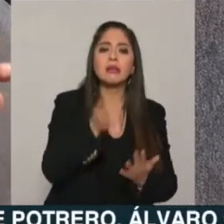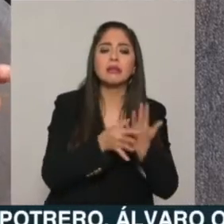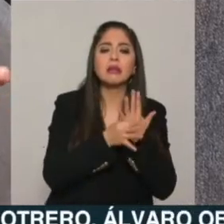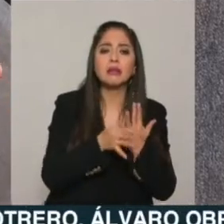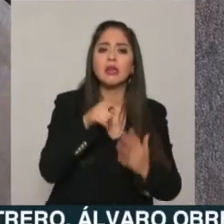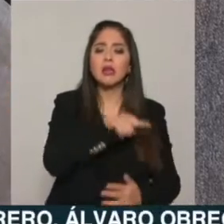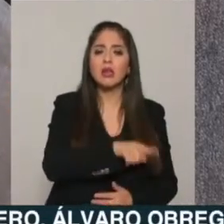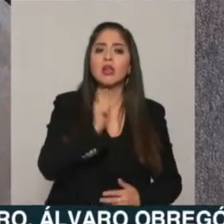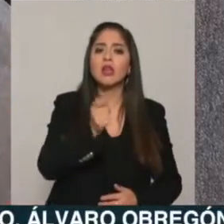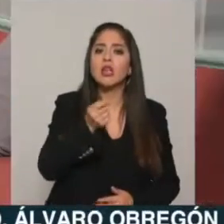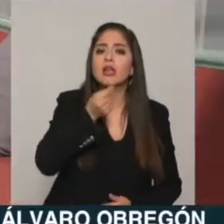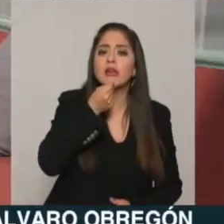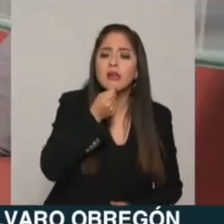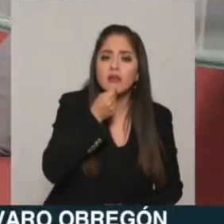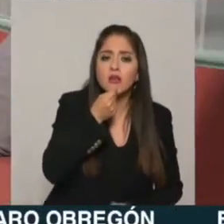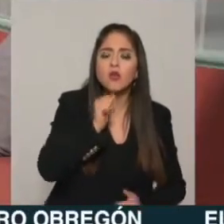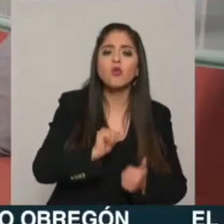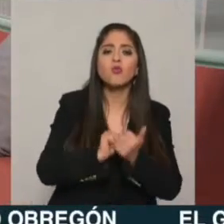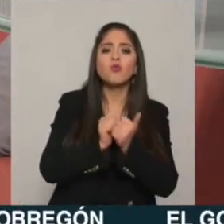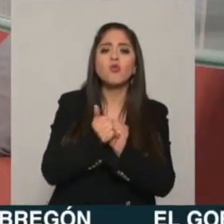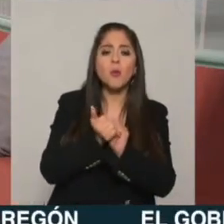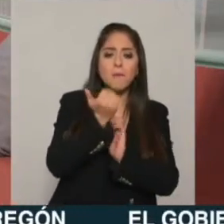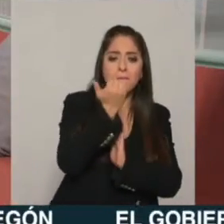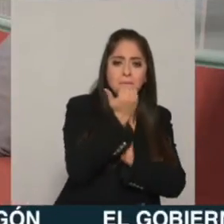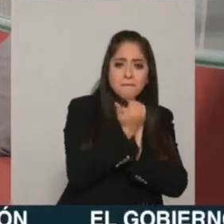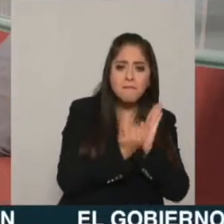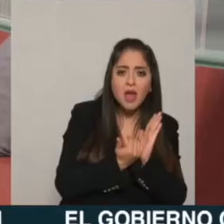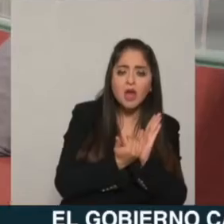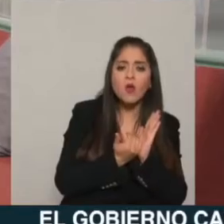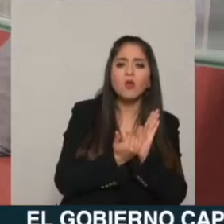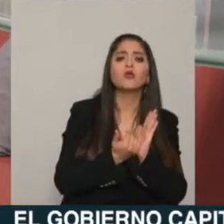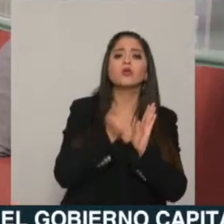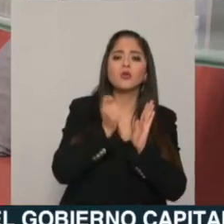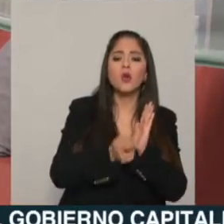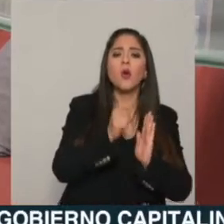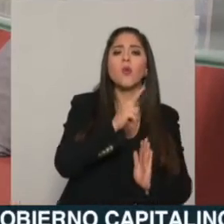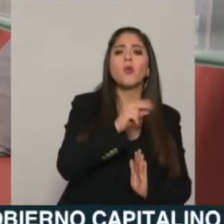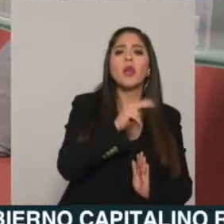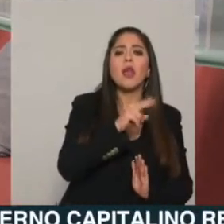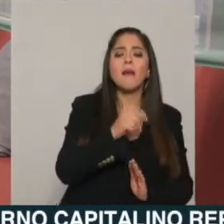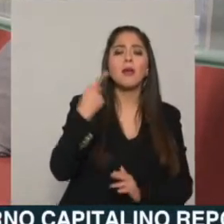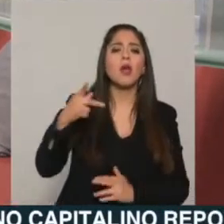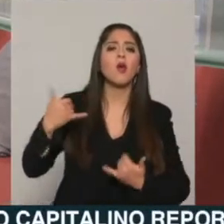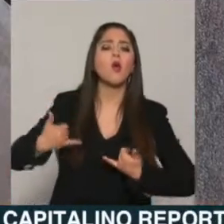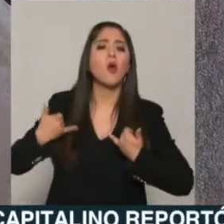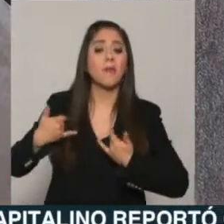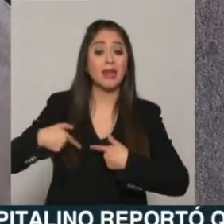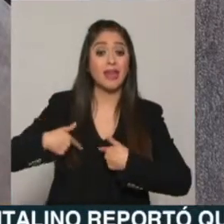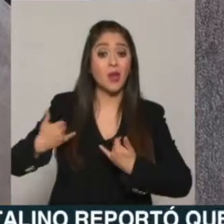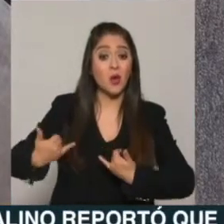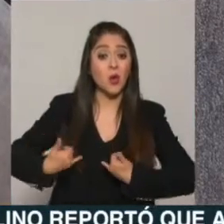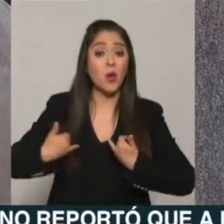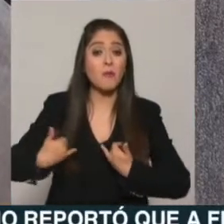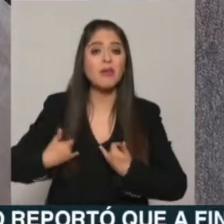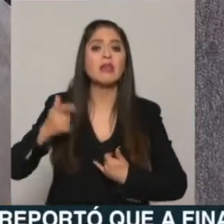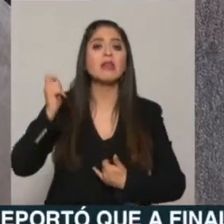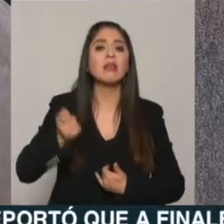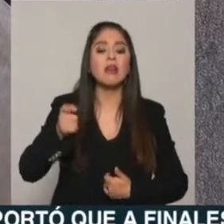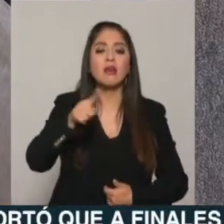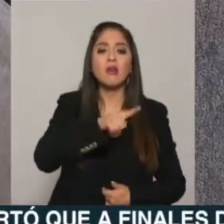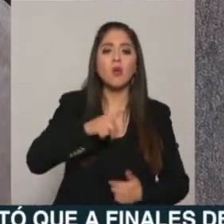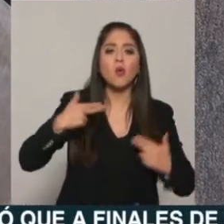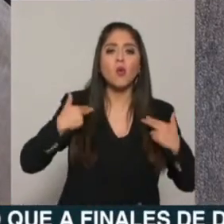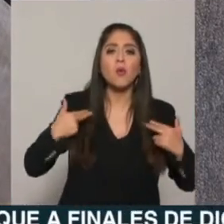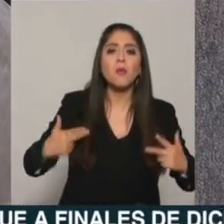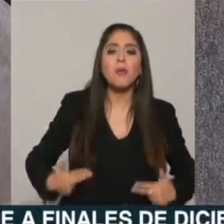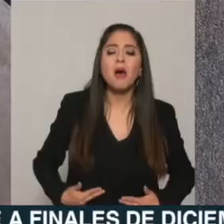niño es menos vulnerable que un adolescente. Quiere decir que esto que la adolescencia es la etapa del ser humano más